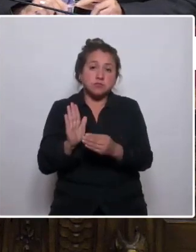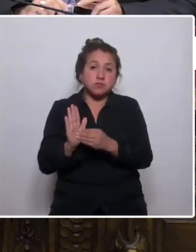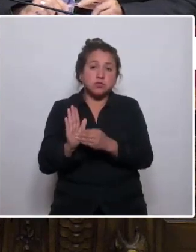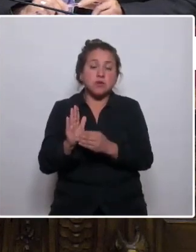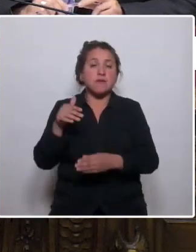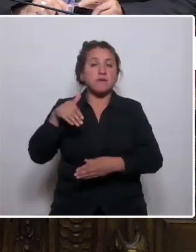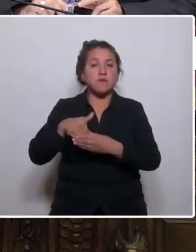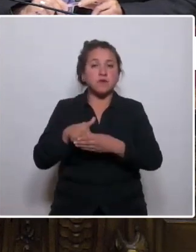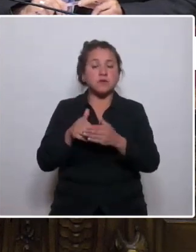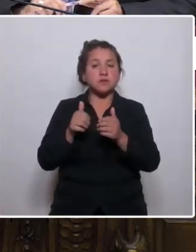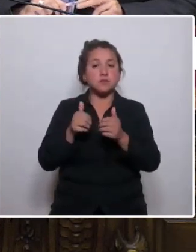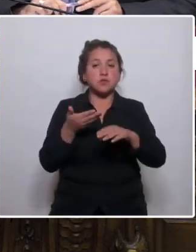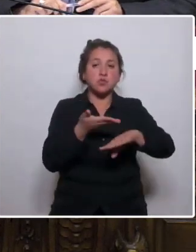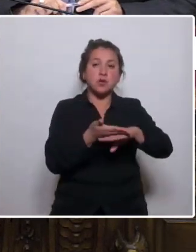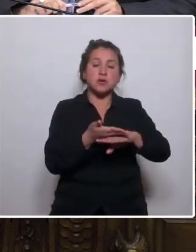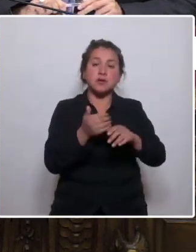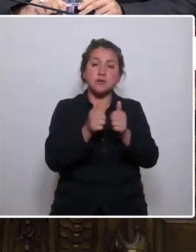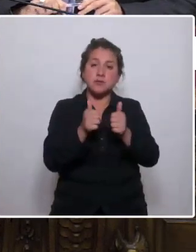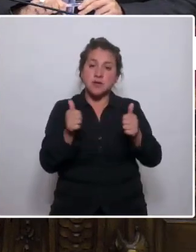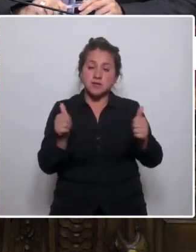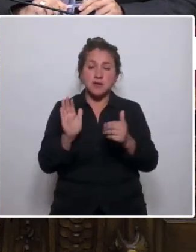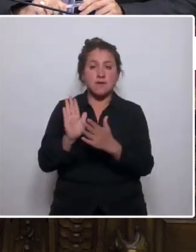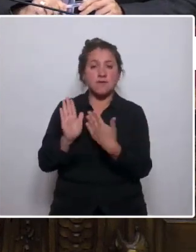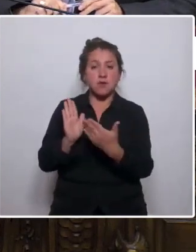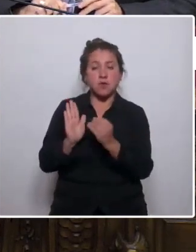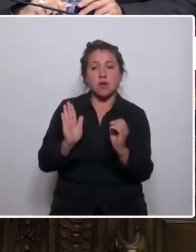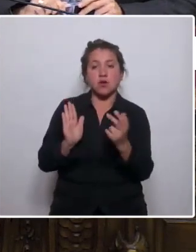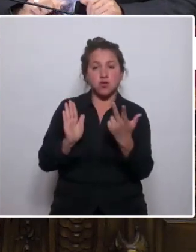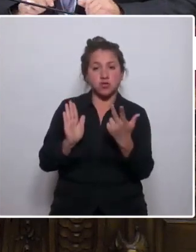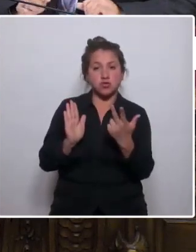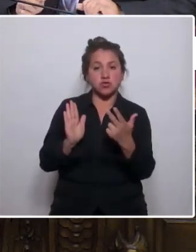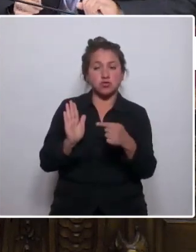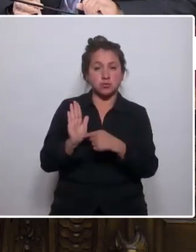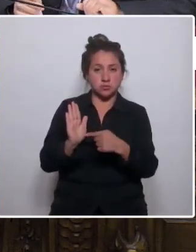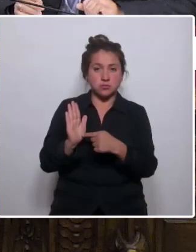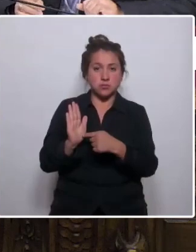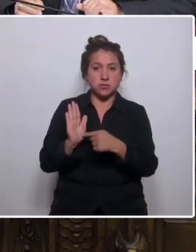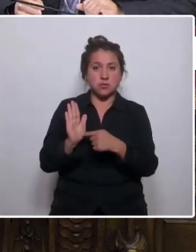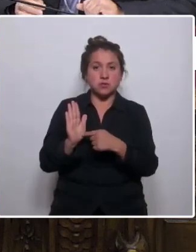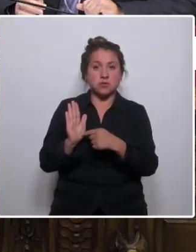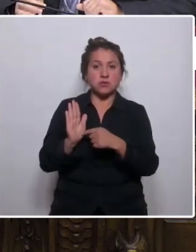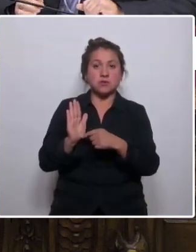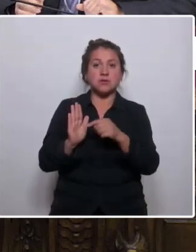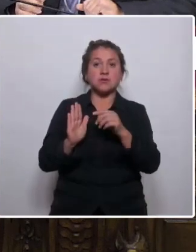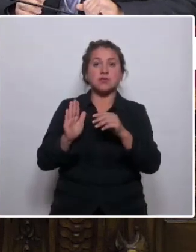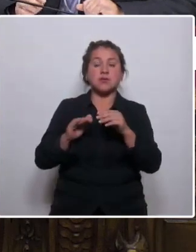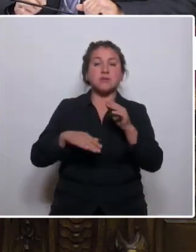propuesta de la mesa que figura en la página 8 referida al quórum de los reglamentos.